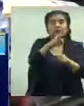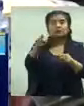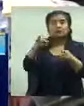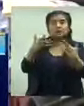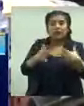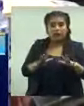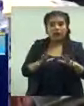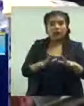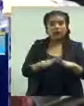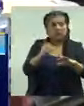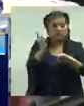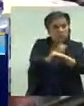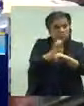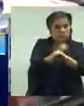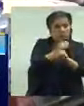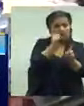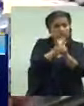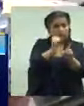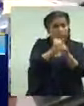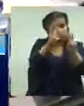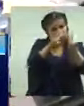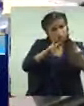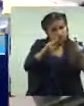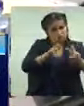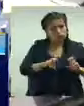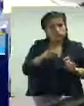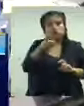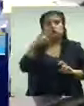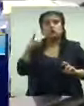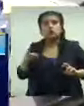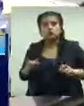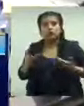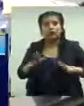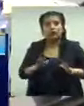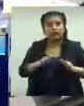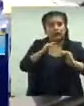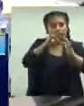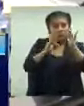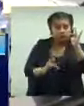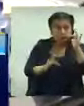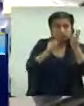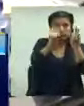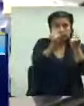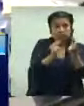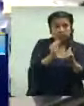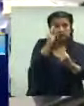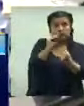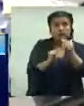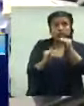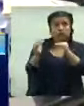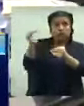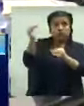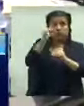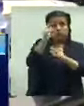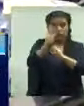el cuello, digamos, de ver exactamente de dónde viene ese desfase, porque el crecimiento de un año para otro